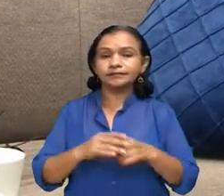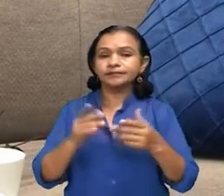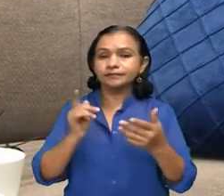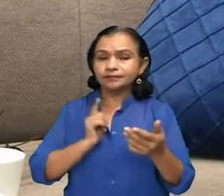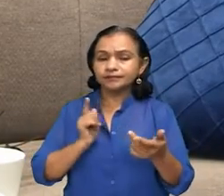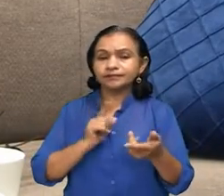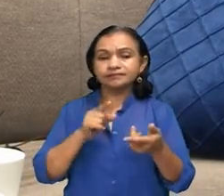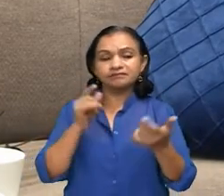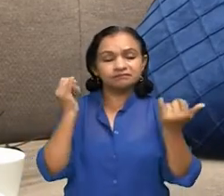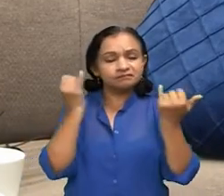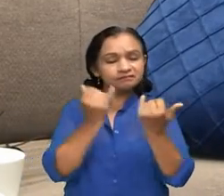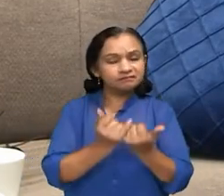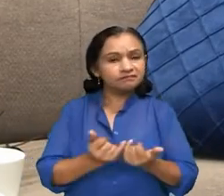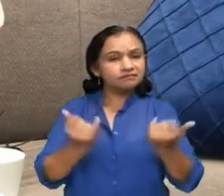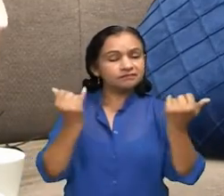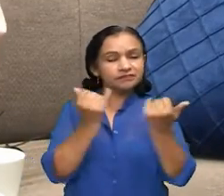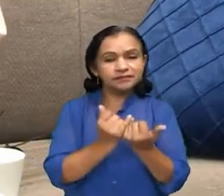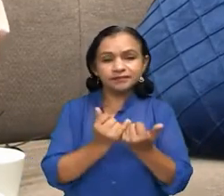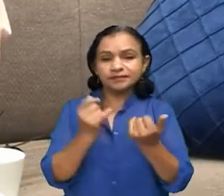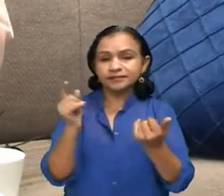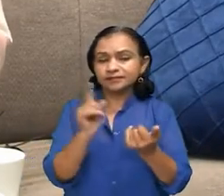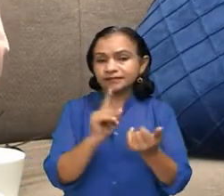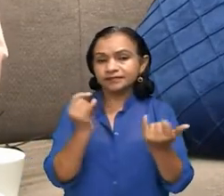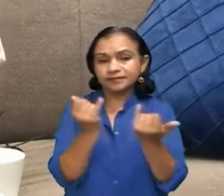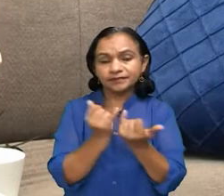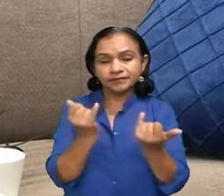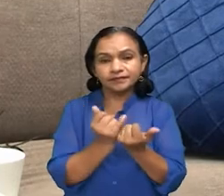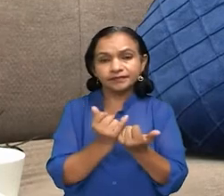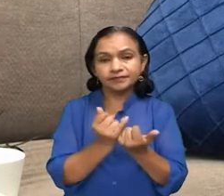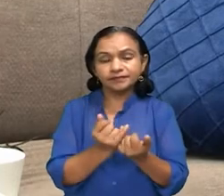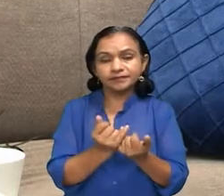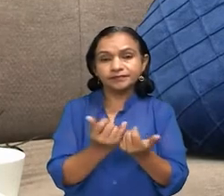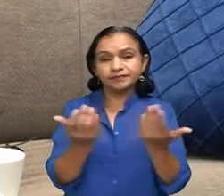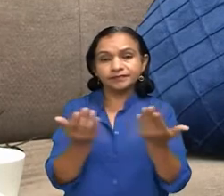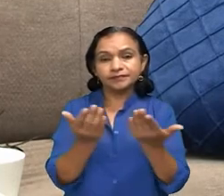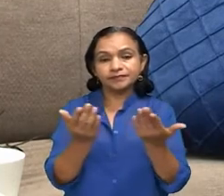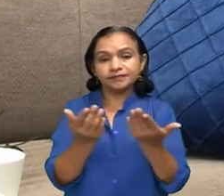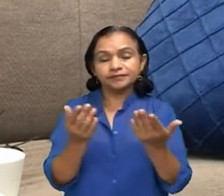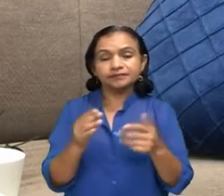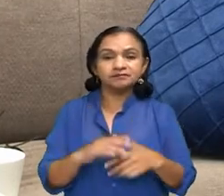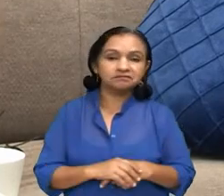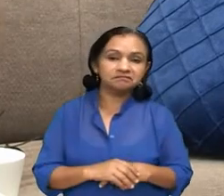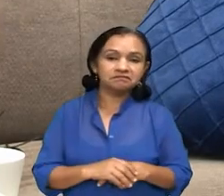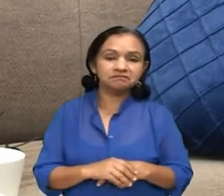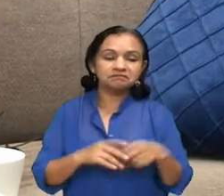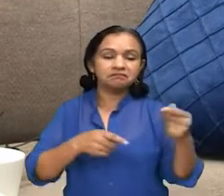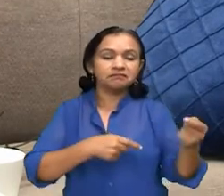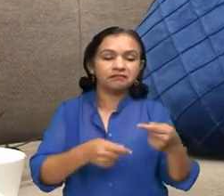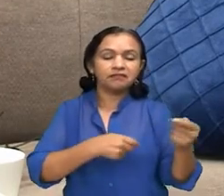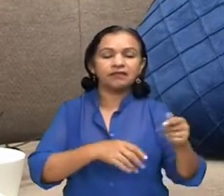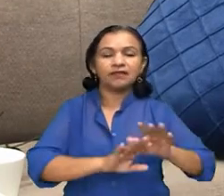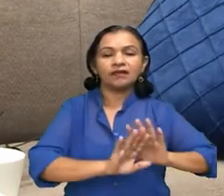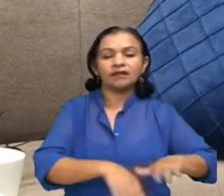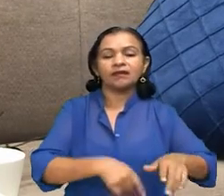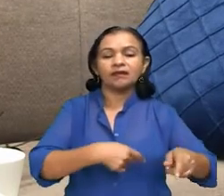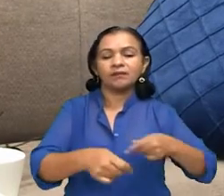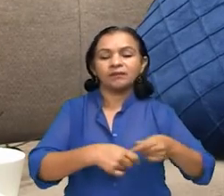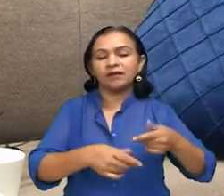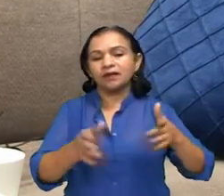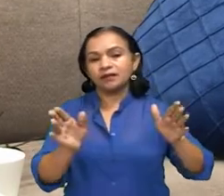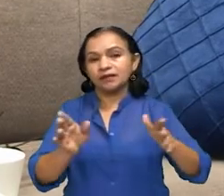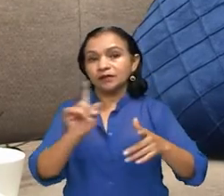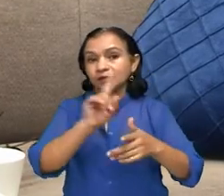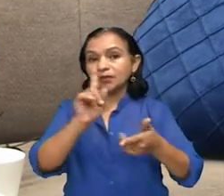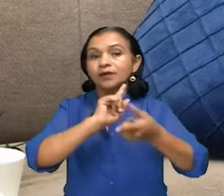de lo cotidiano, que tenemos que salir de nuestra zona de confort y comenzar a transformar